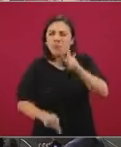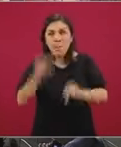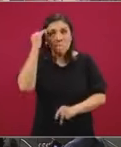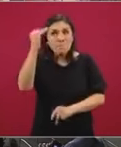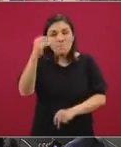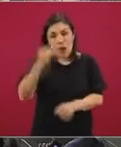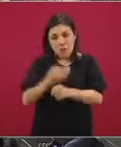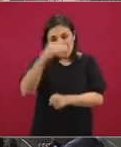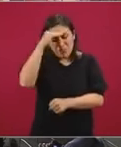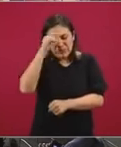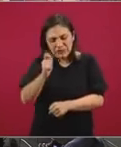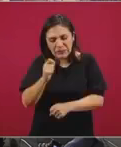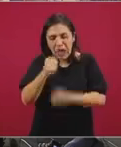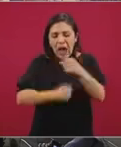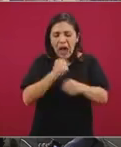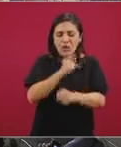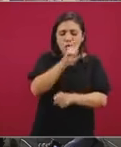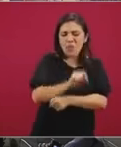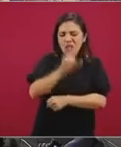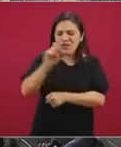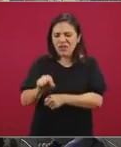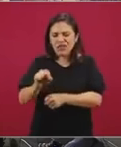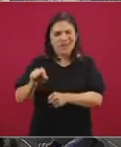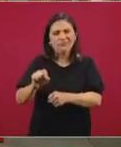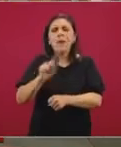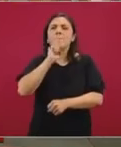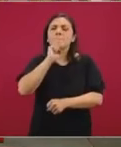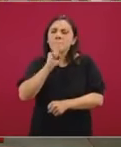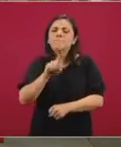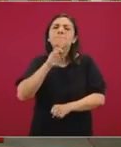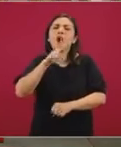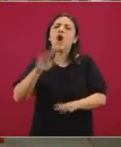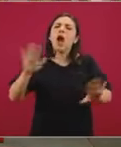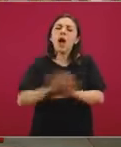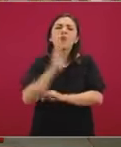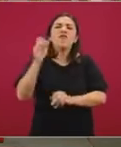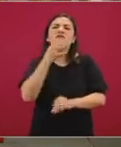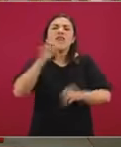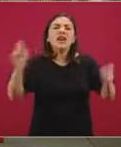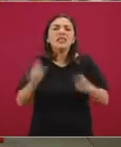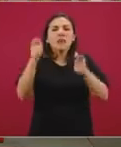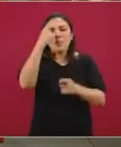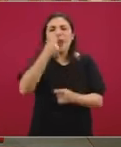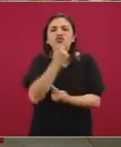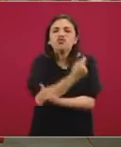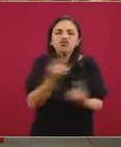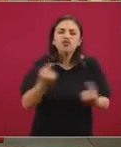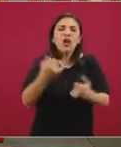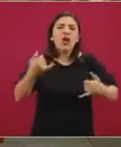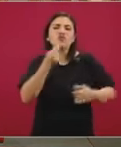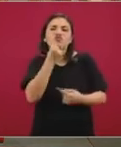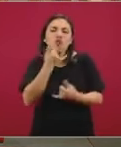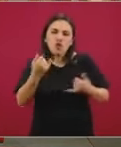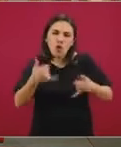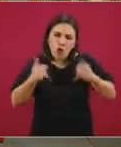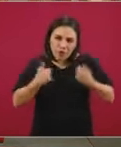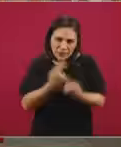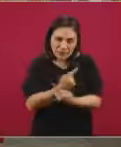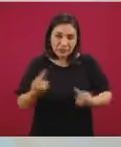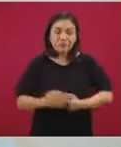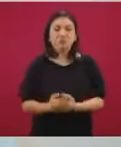2020 y diseñar un festival de literatura infantil y juvenil. Desde el año